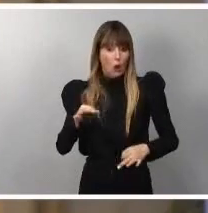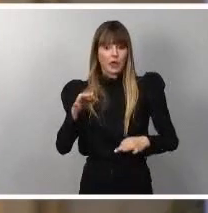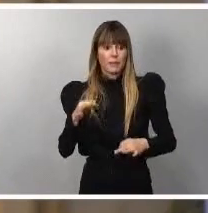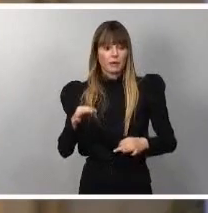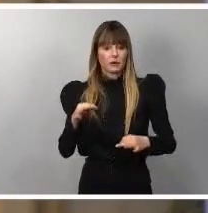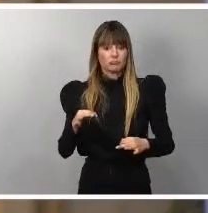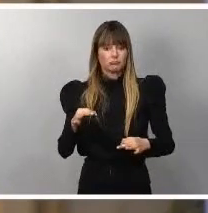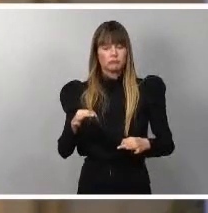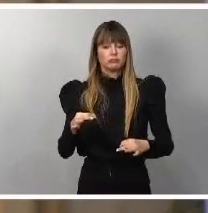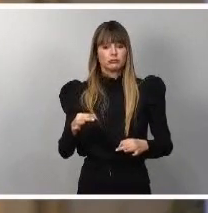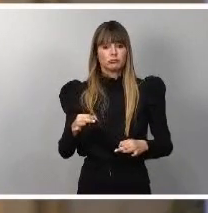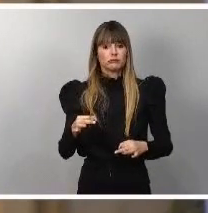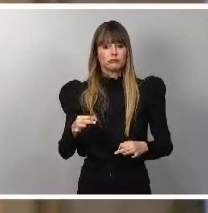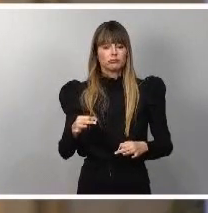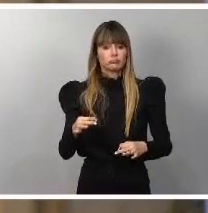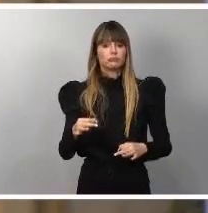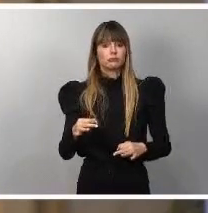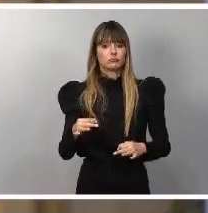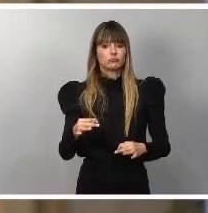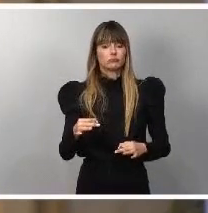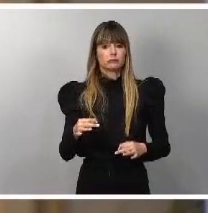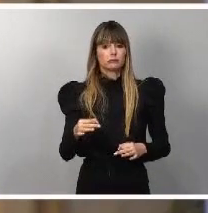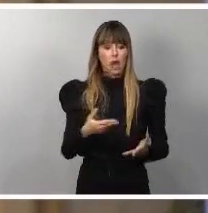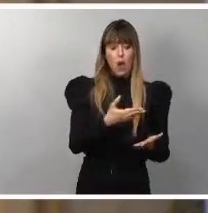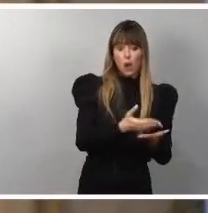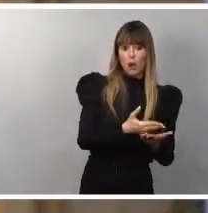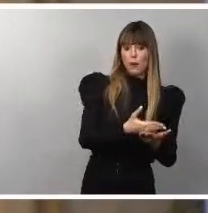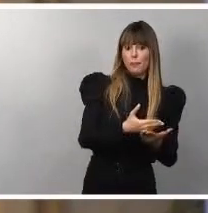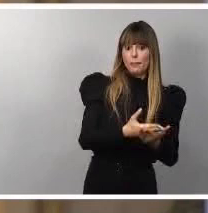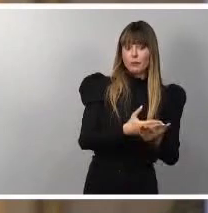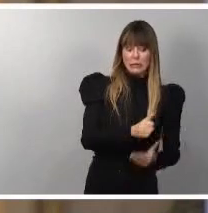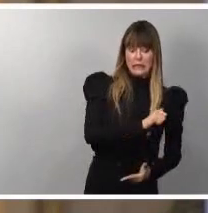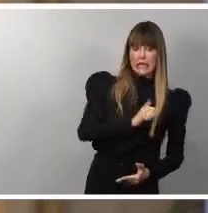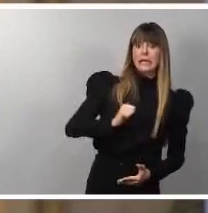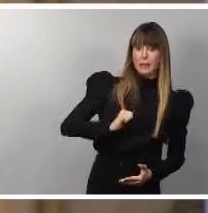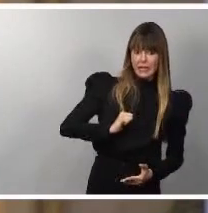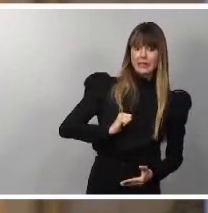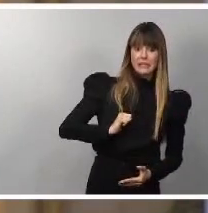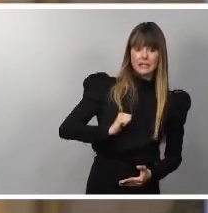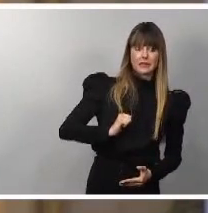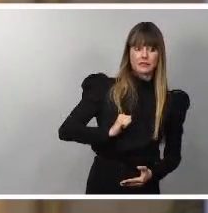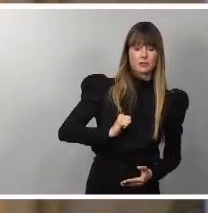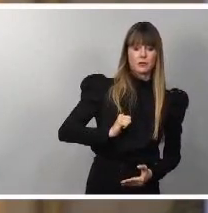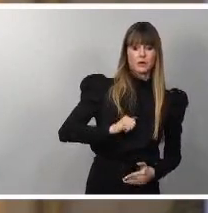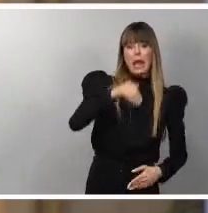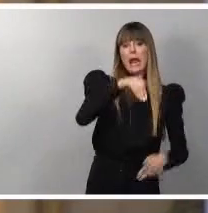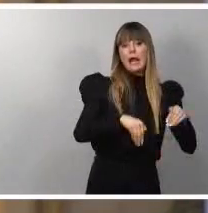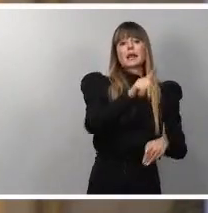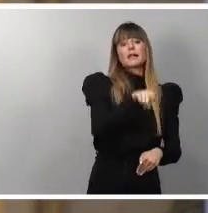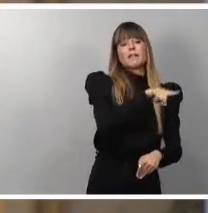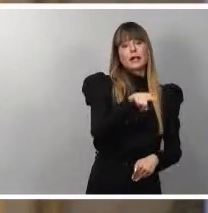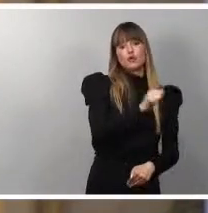punto de encuentro entre aquellas propuestas maximalistas del independentismo, que es pues celebrar un referéndum de autodeterminación,